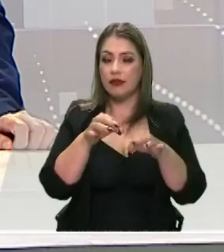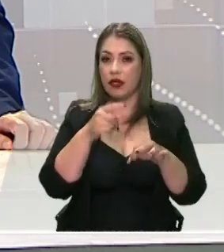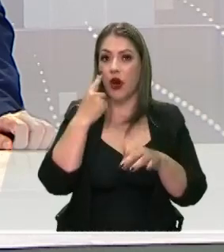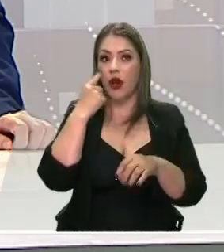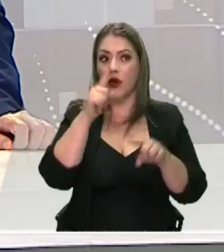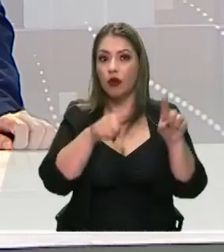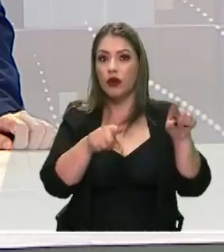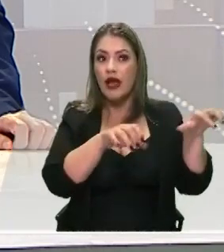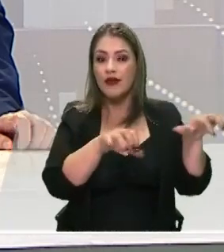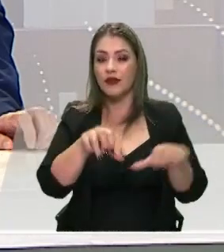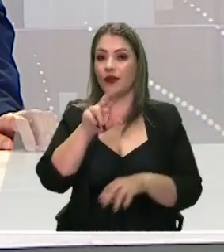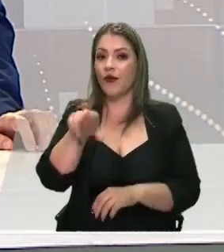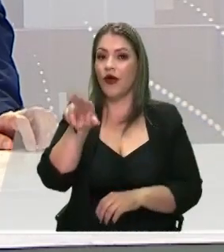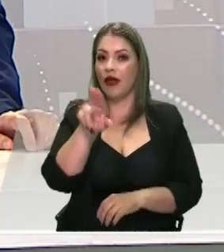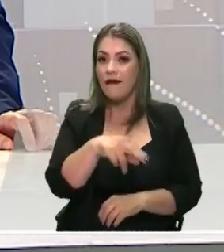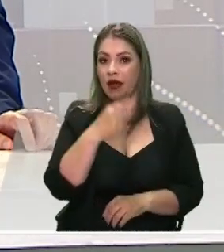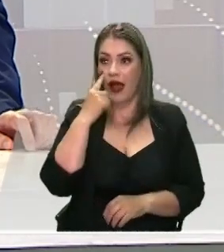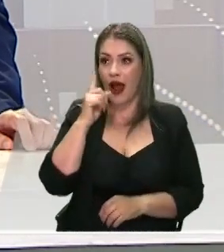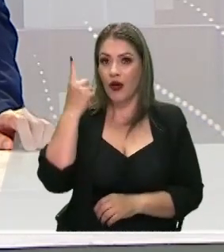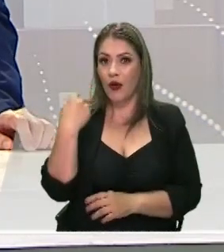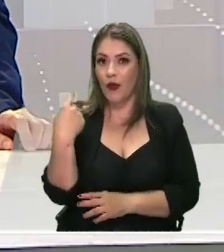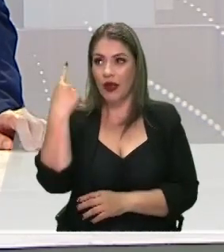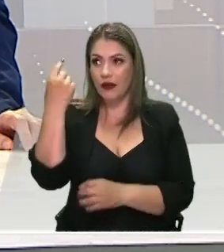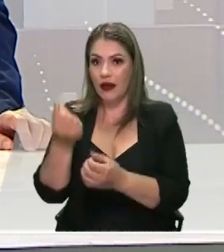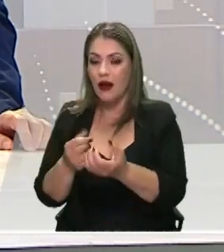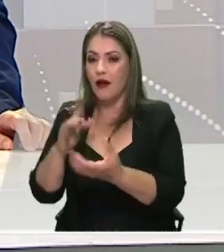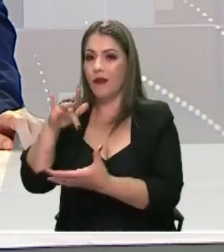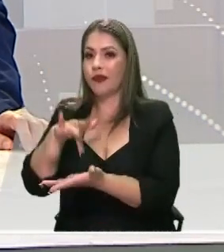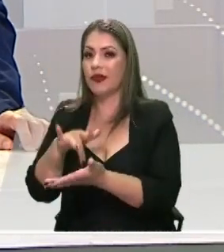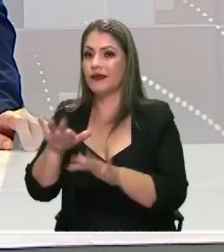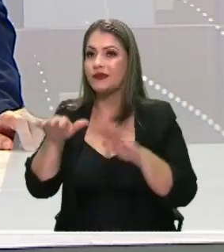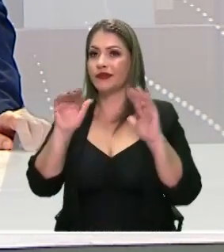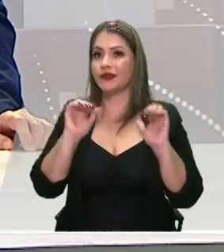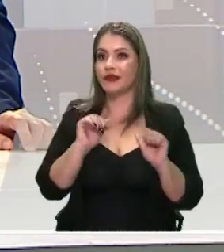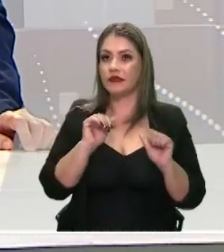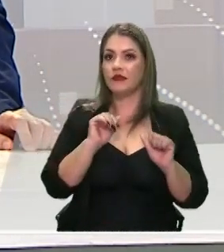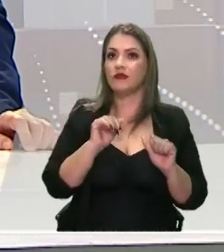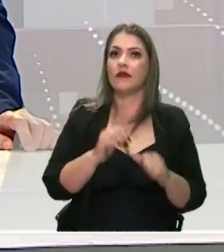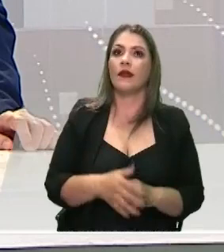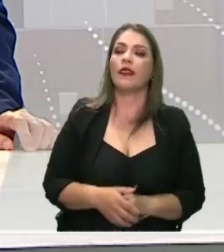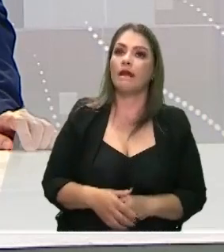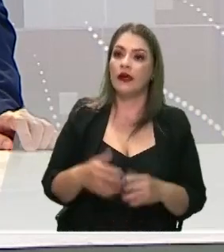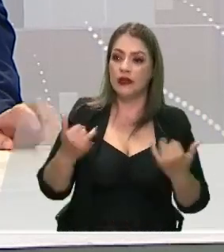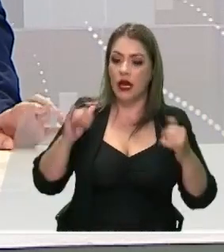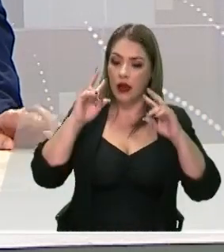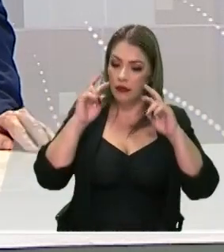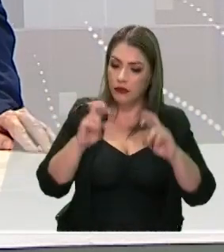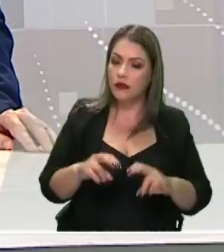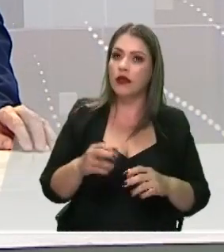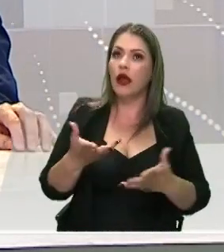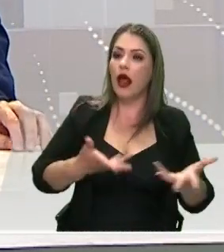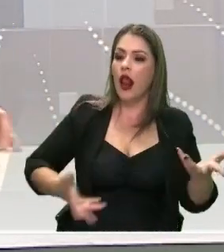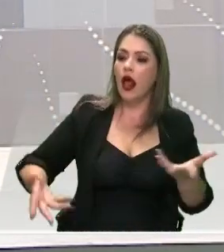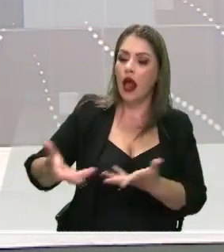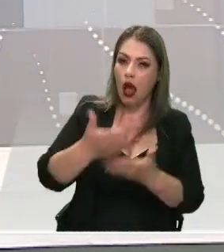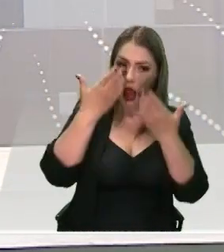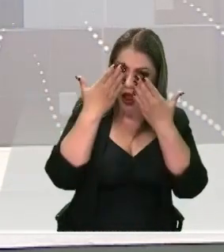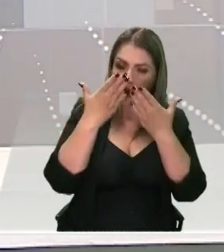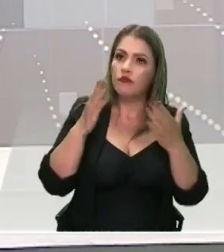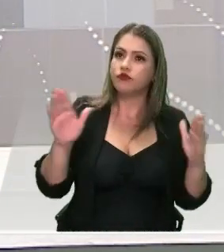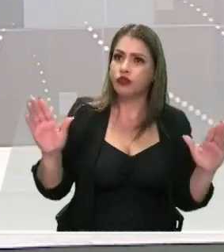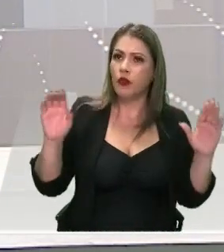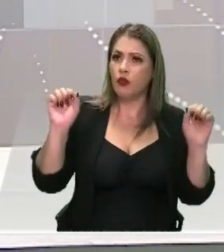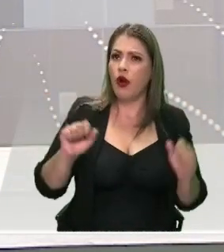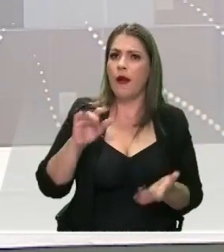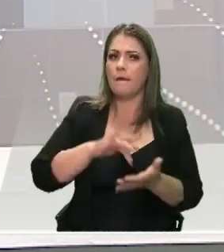pueden generar una intervención indebida en política. Sectores señalan que es hora que se abra el espacio para que abiertamente el Ejecutivo pueda